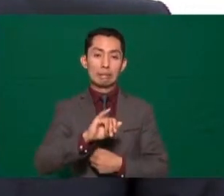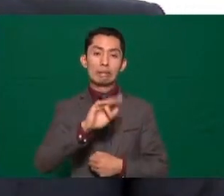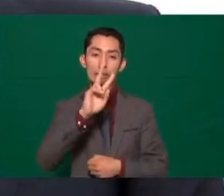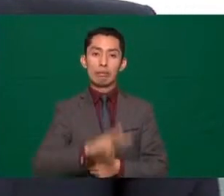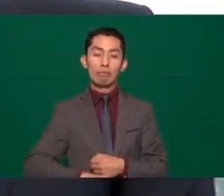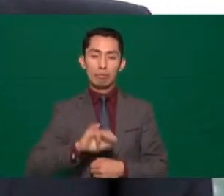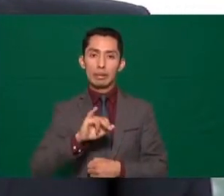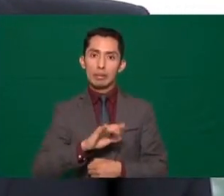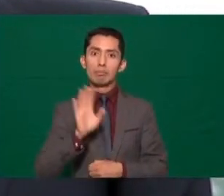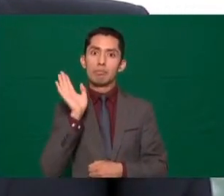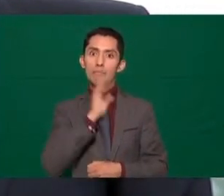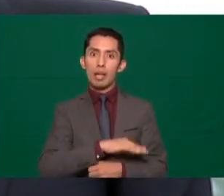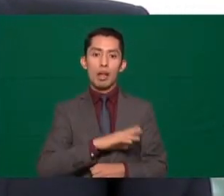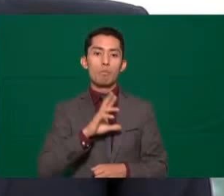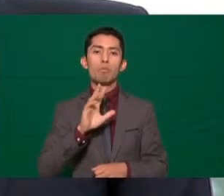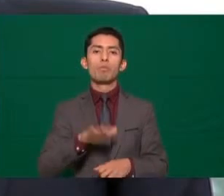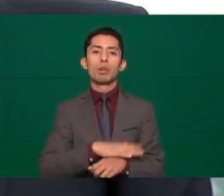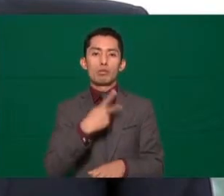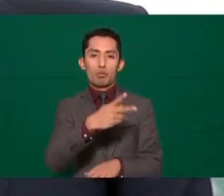culturas